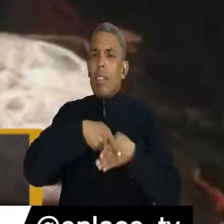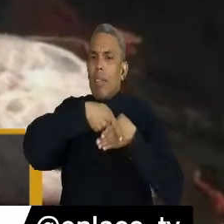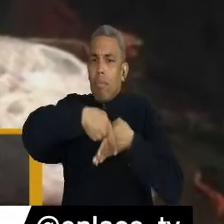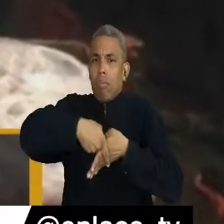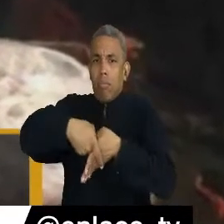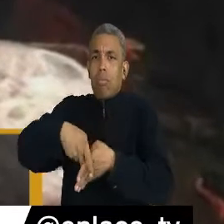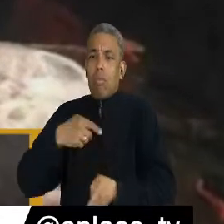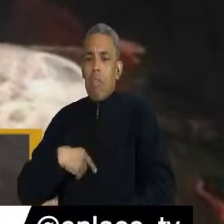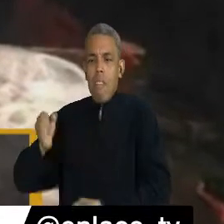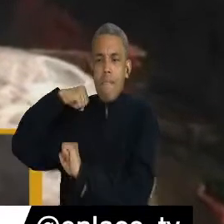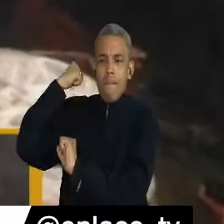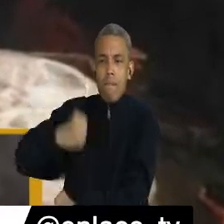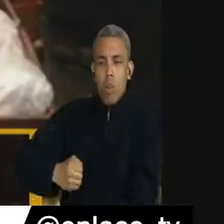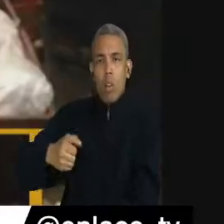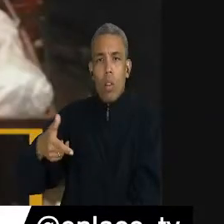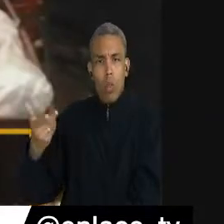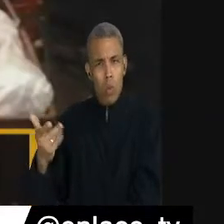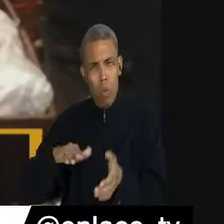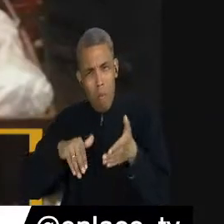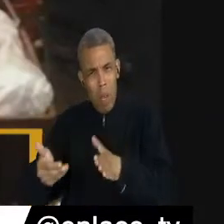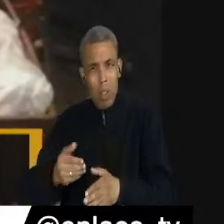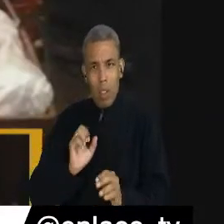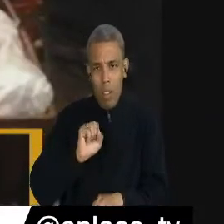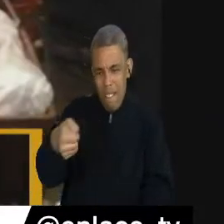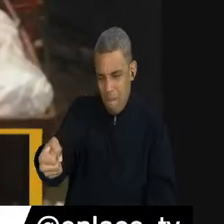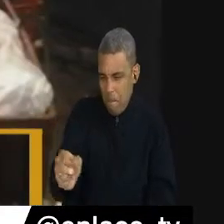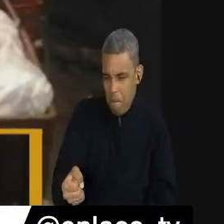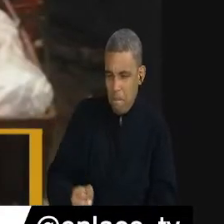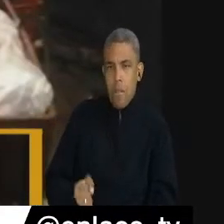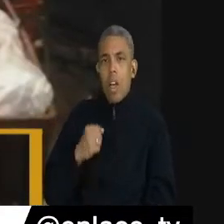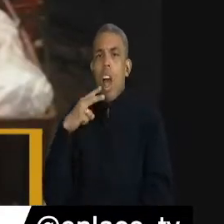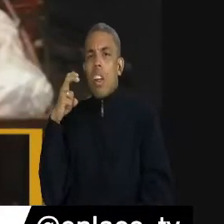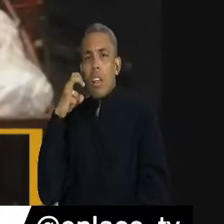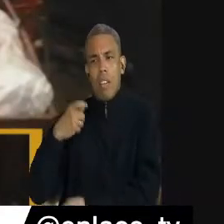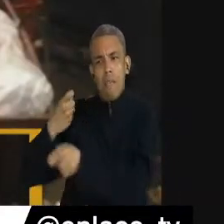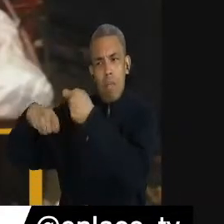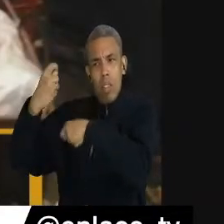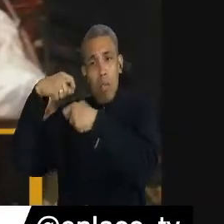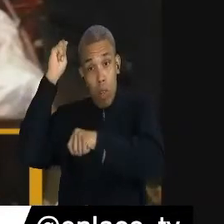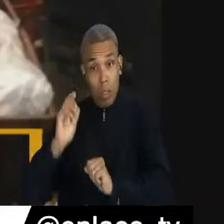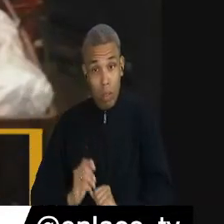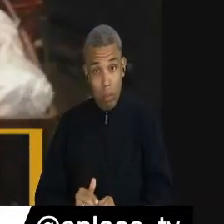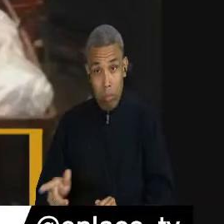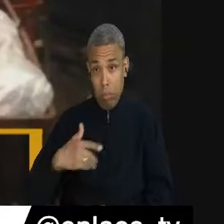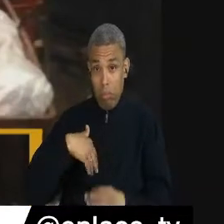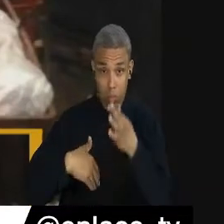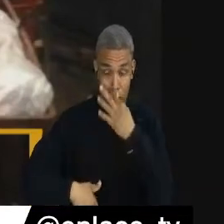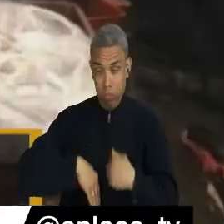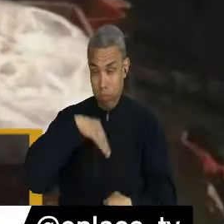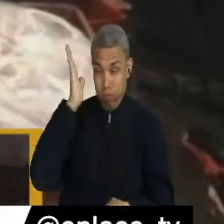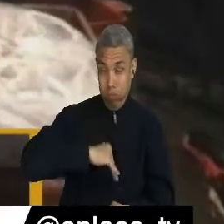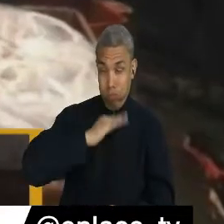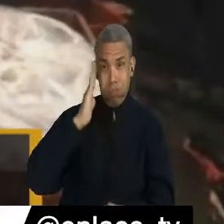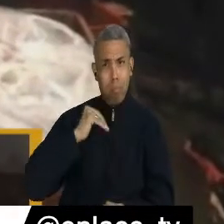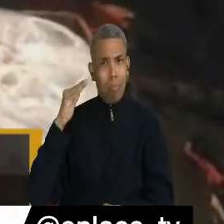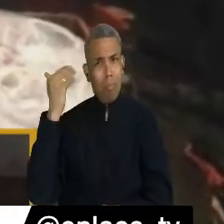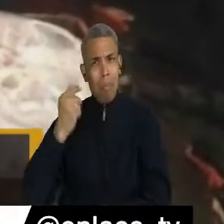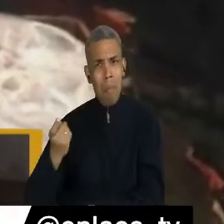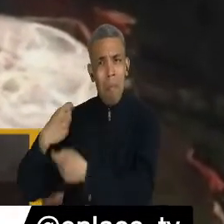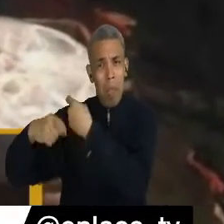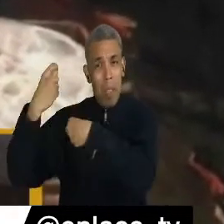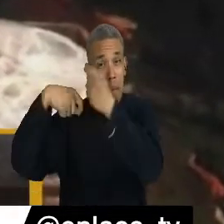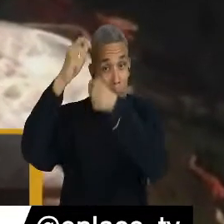razones del desmantelamiento del matadero. Los agentes de policía encontraron huesos y carne en mal estado, la cual era posteriormente comercializada en las